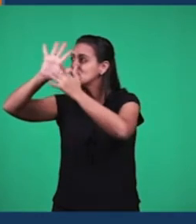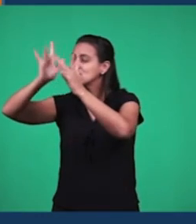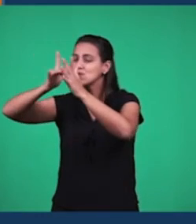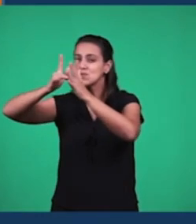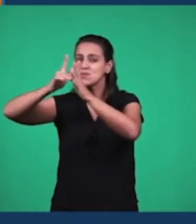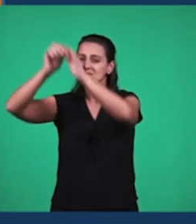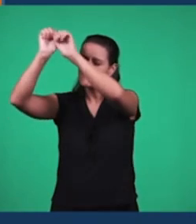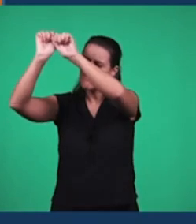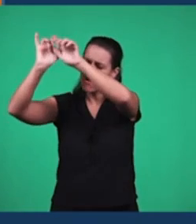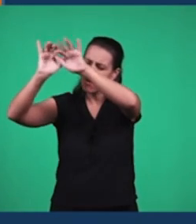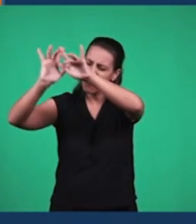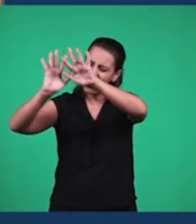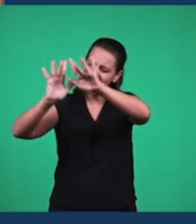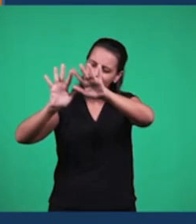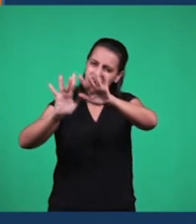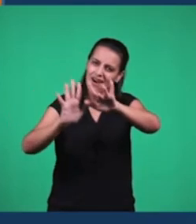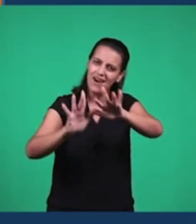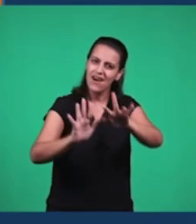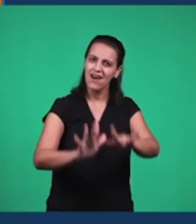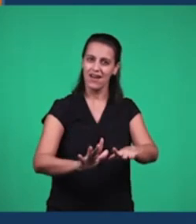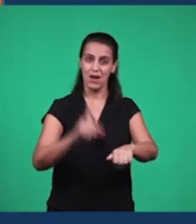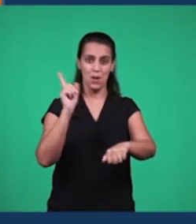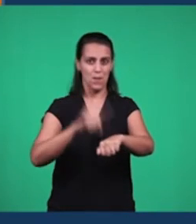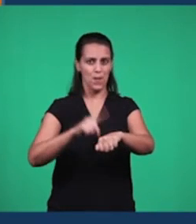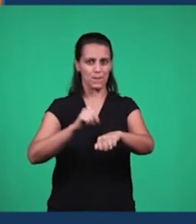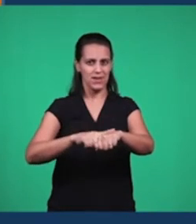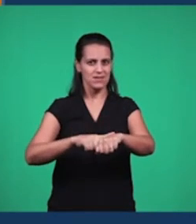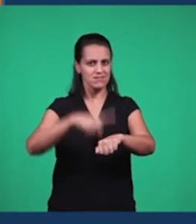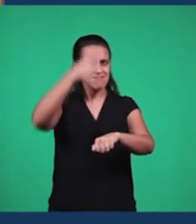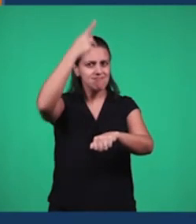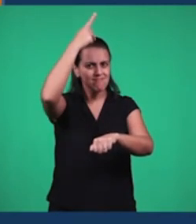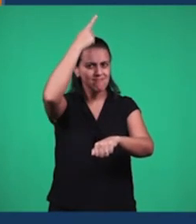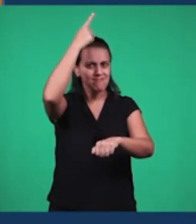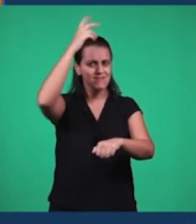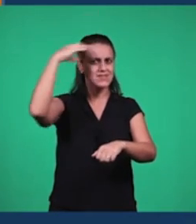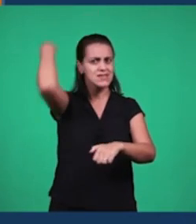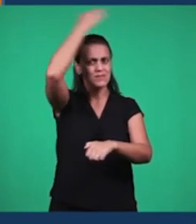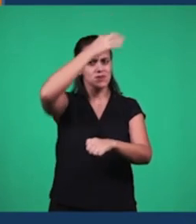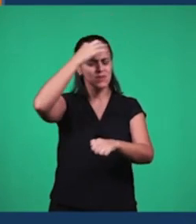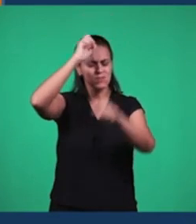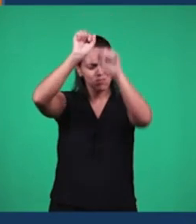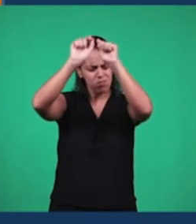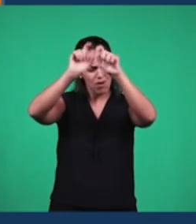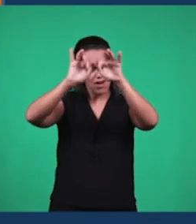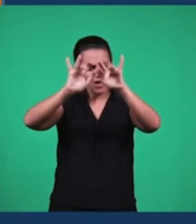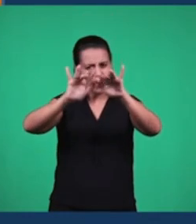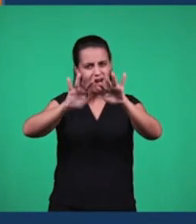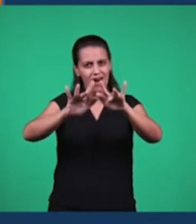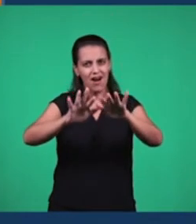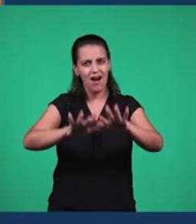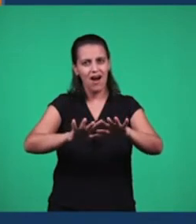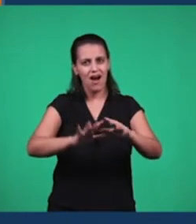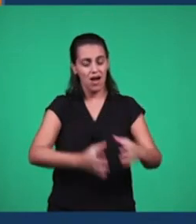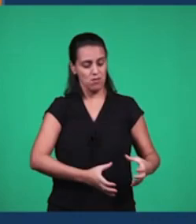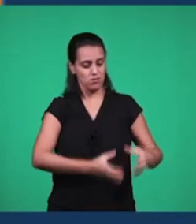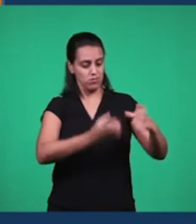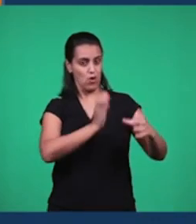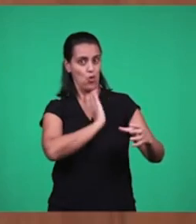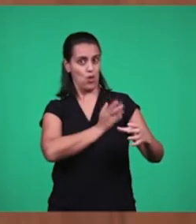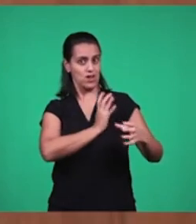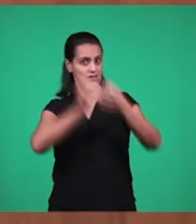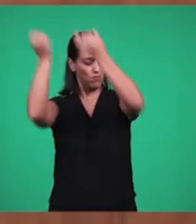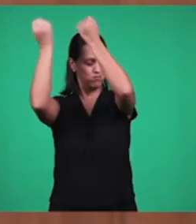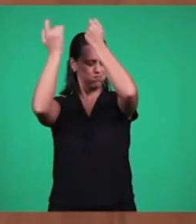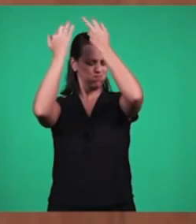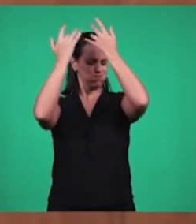en el Pentecostés. El Espíritu fue derramado sobre la iglesia y las tinajas, los corazones de los siervos